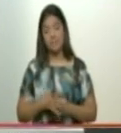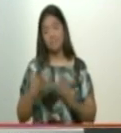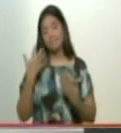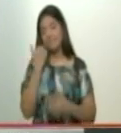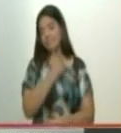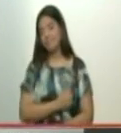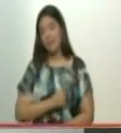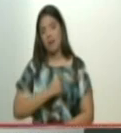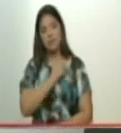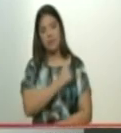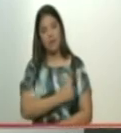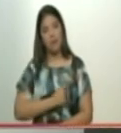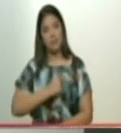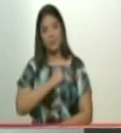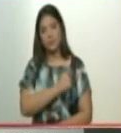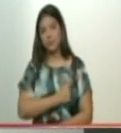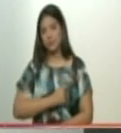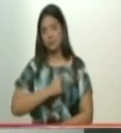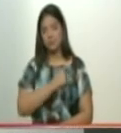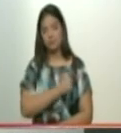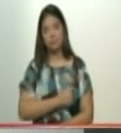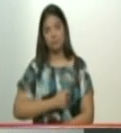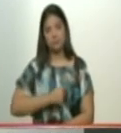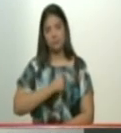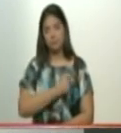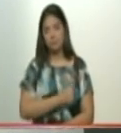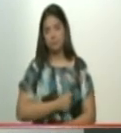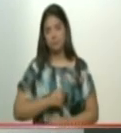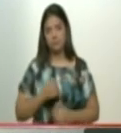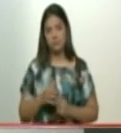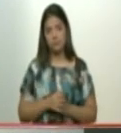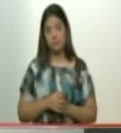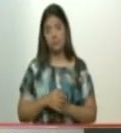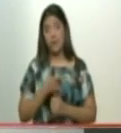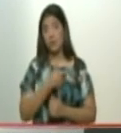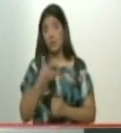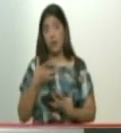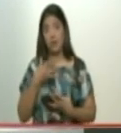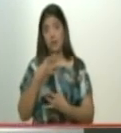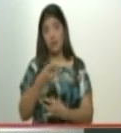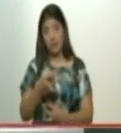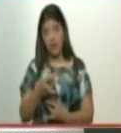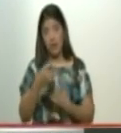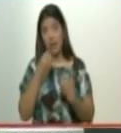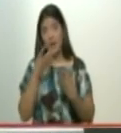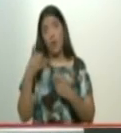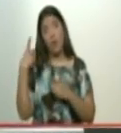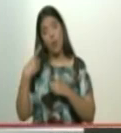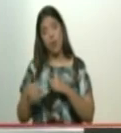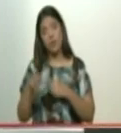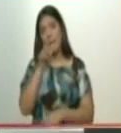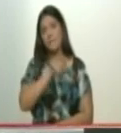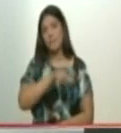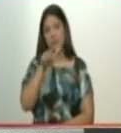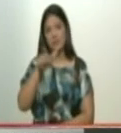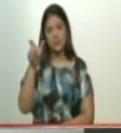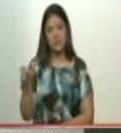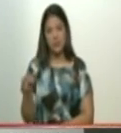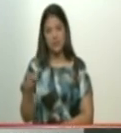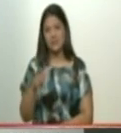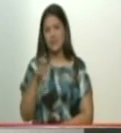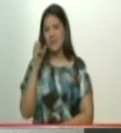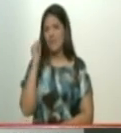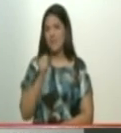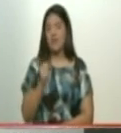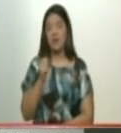Lamentamos profundamente entre estos intereses hayan permeado sectores de la derecha